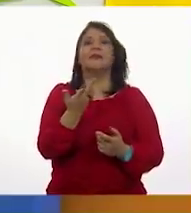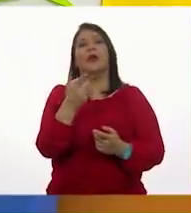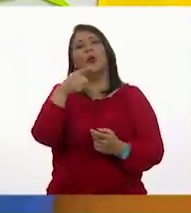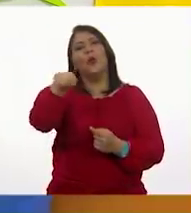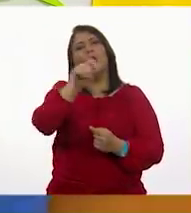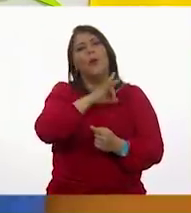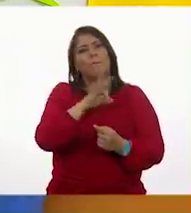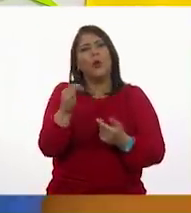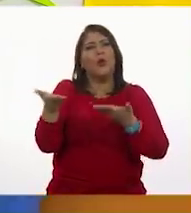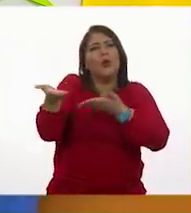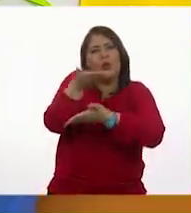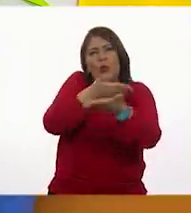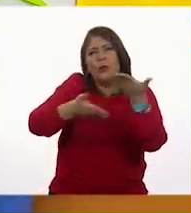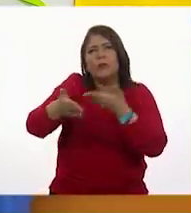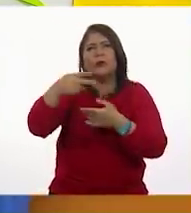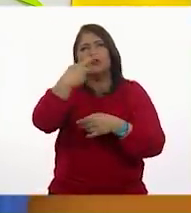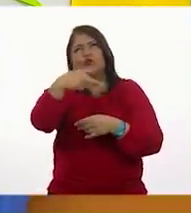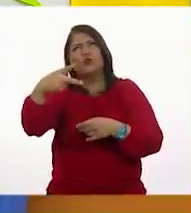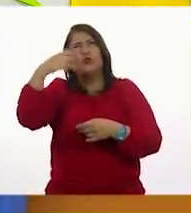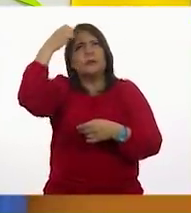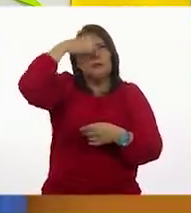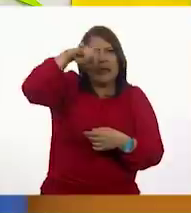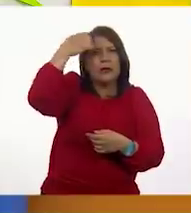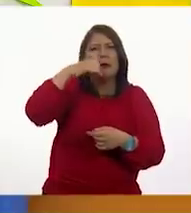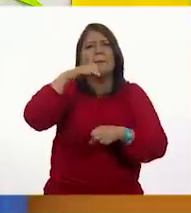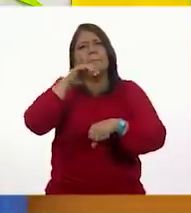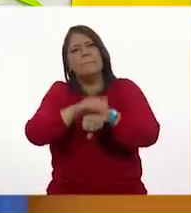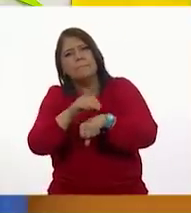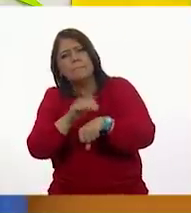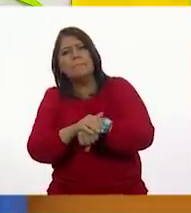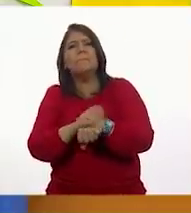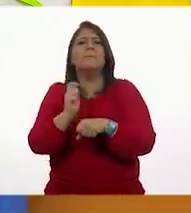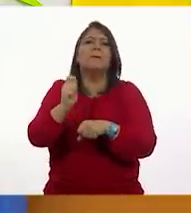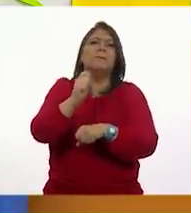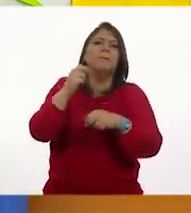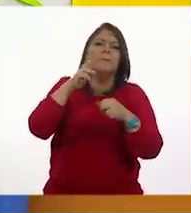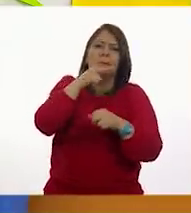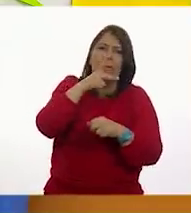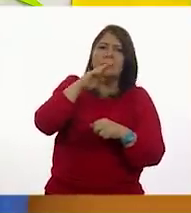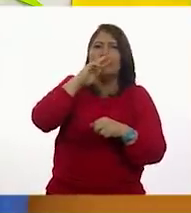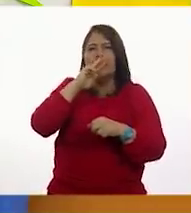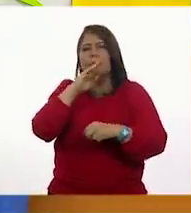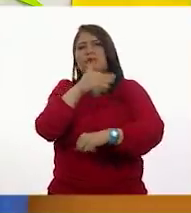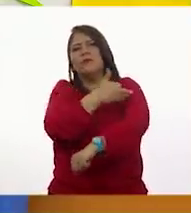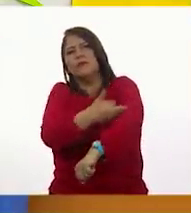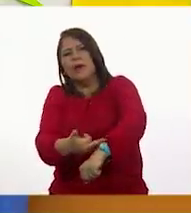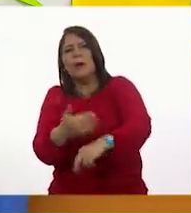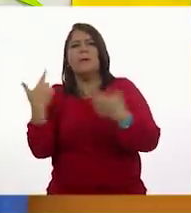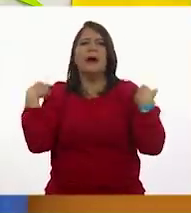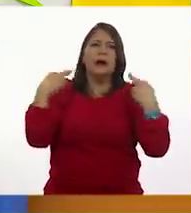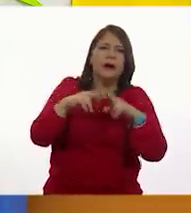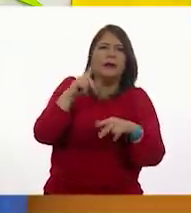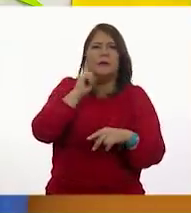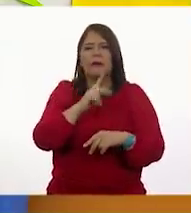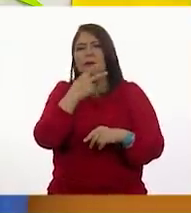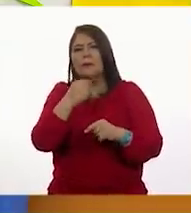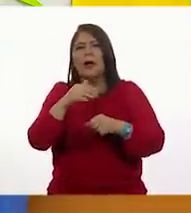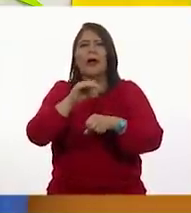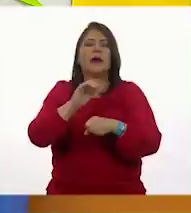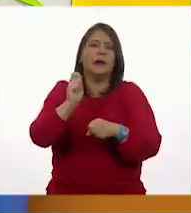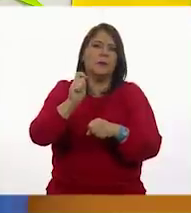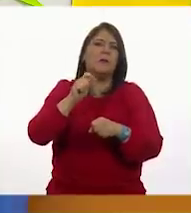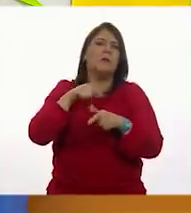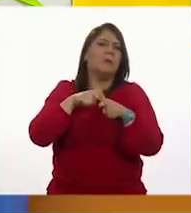comparte grandes experiencias con tu familia, maestros, maestras, amigas, amigos, y así todo va a ir mucho